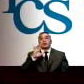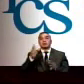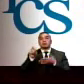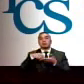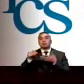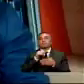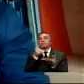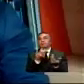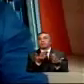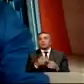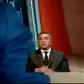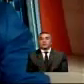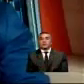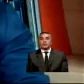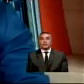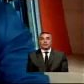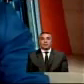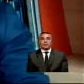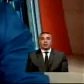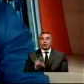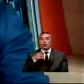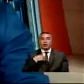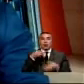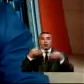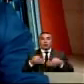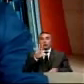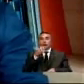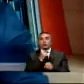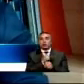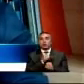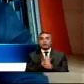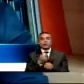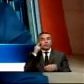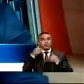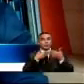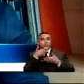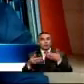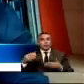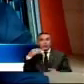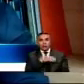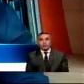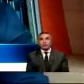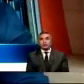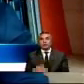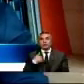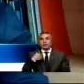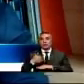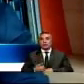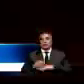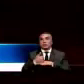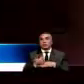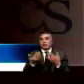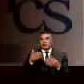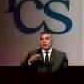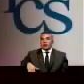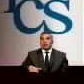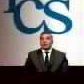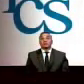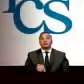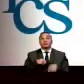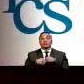los concursos y no están cumpliendo su trabajo en el sentido de agilizar estos procesos teniendo autoridades lugar los